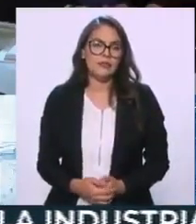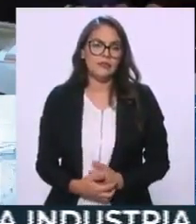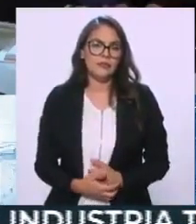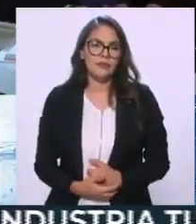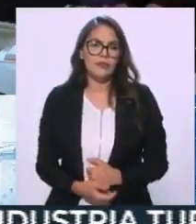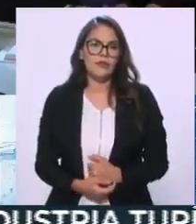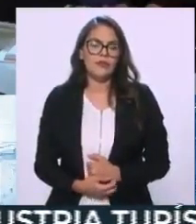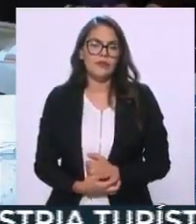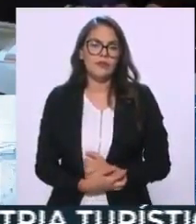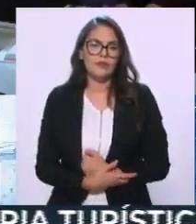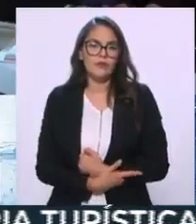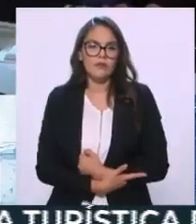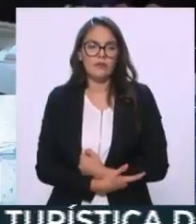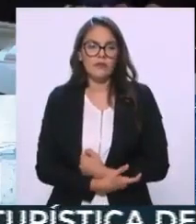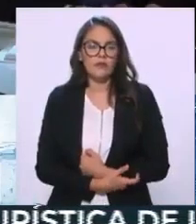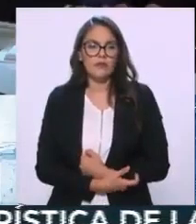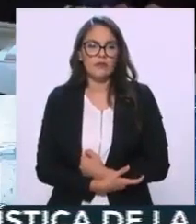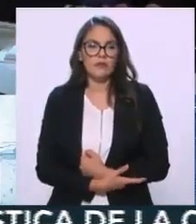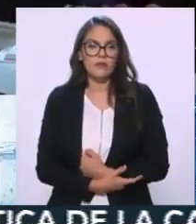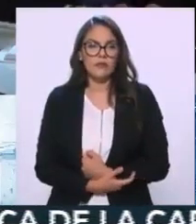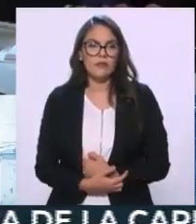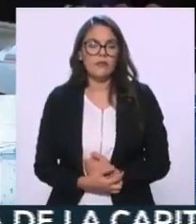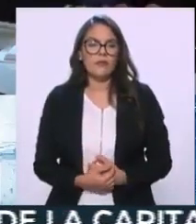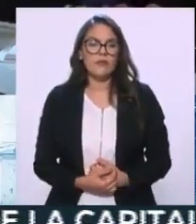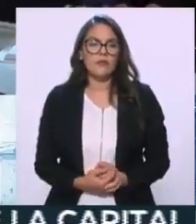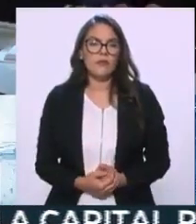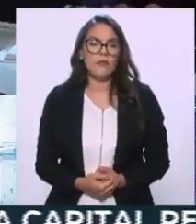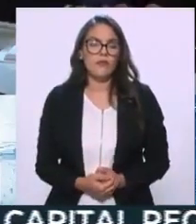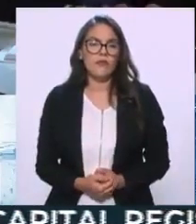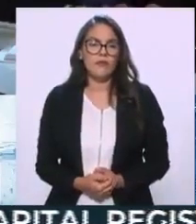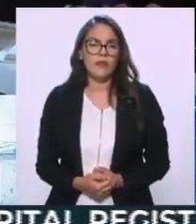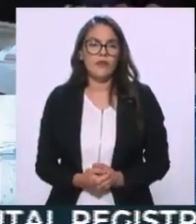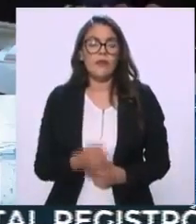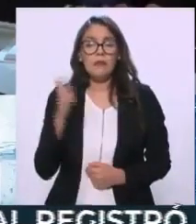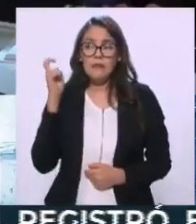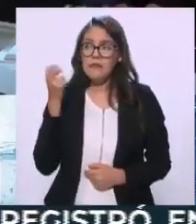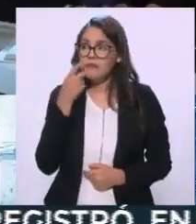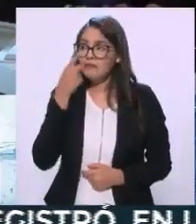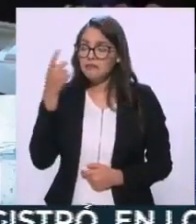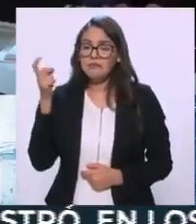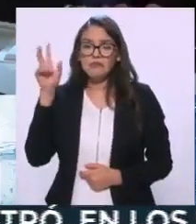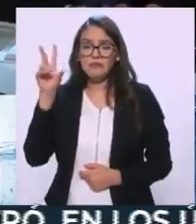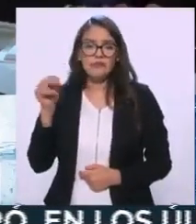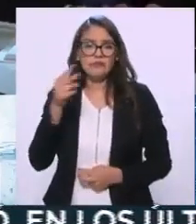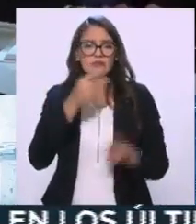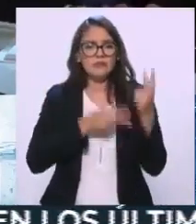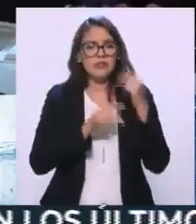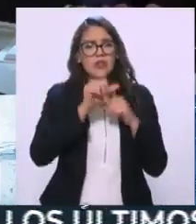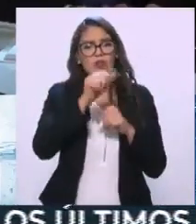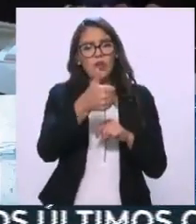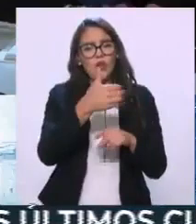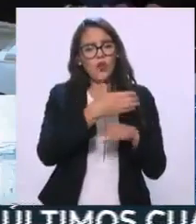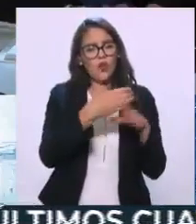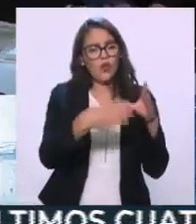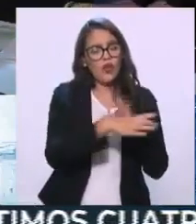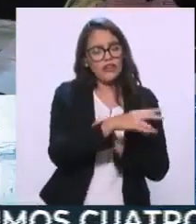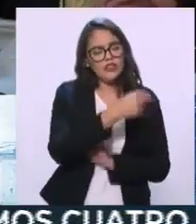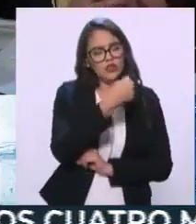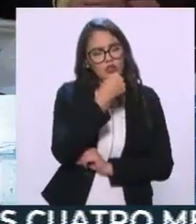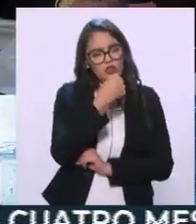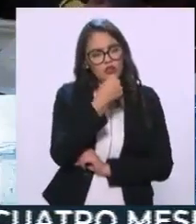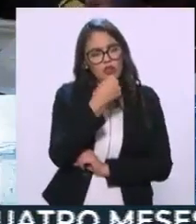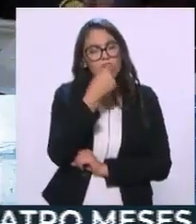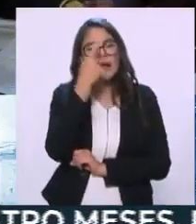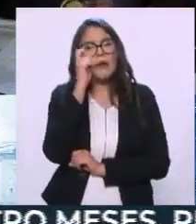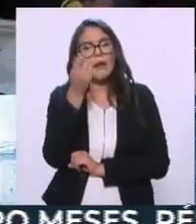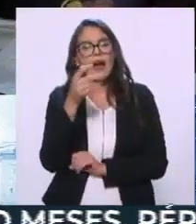no surjan, porque esa es la cualidad fundamental del capitalismo, dispositivos que produzcan subjetividades a